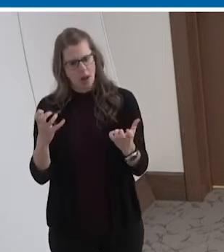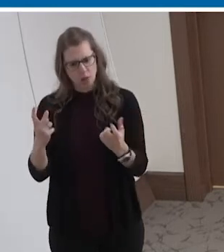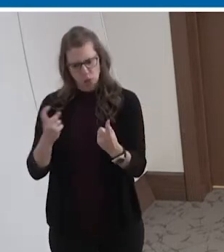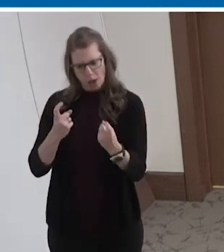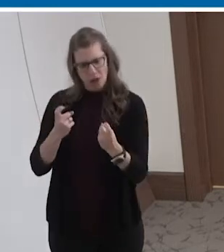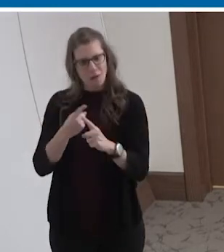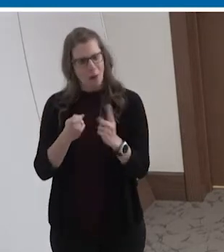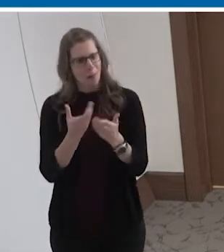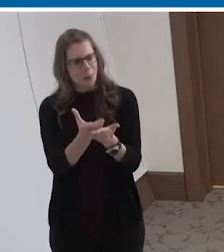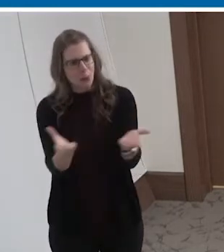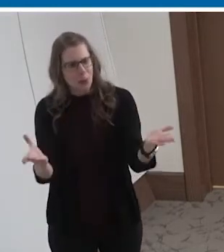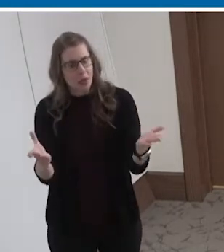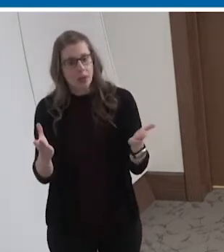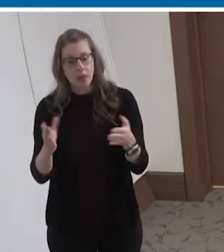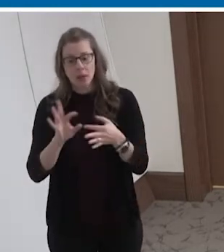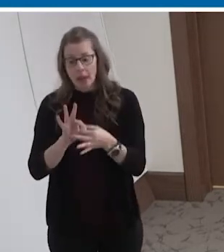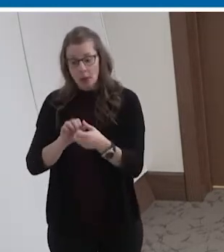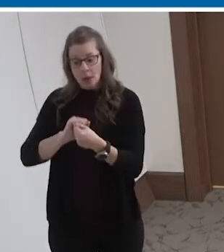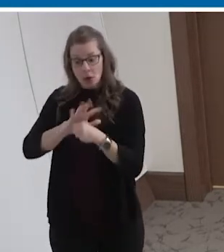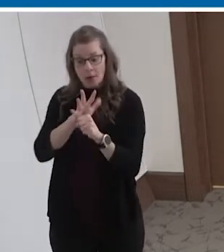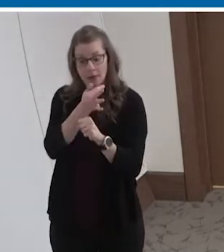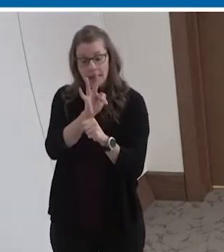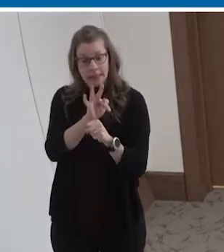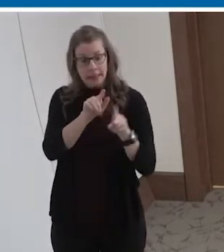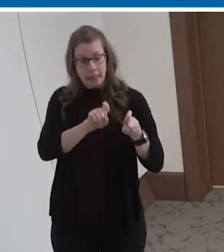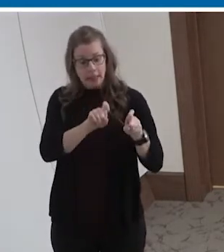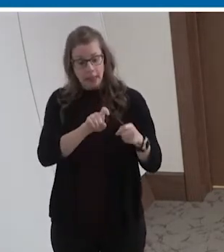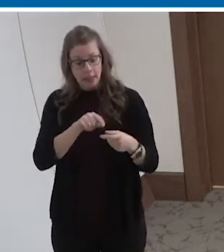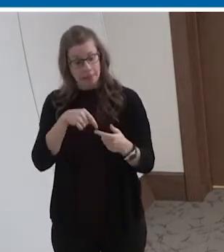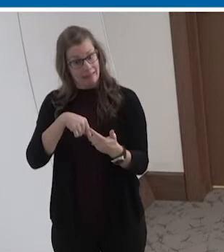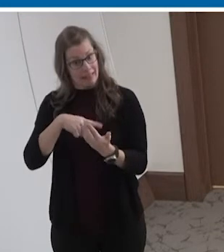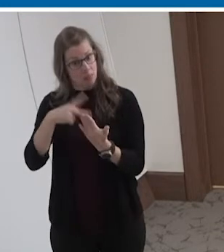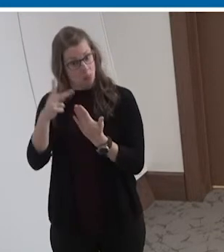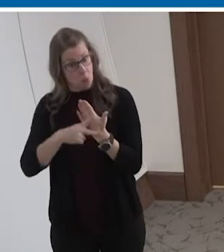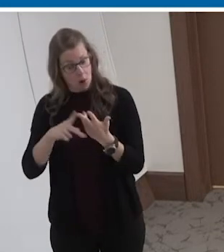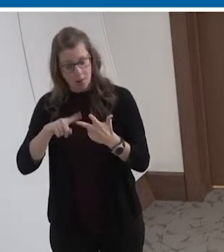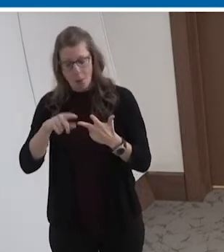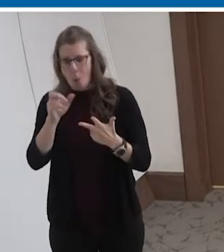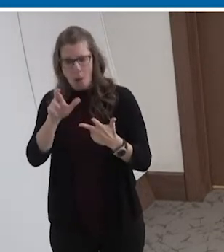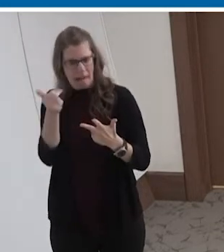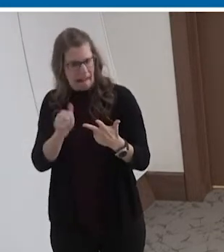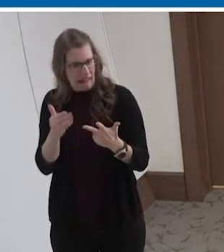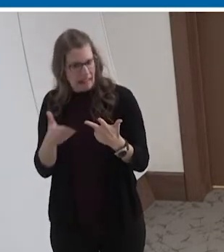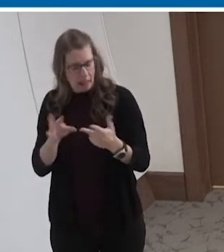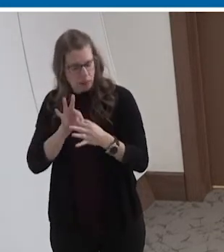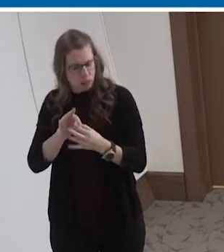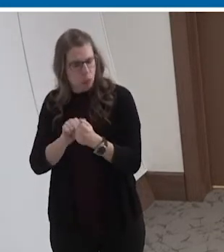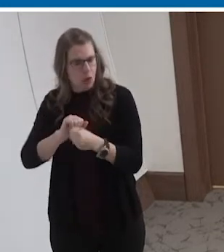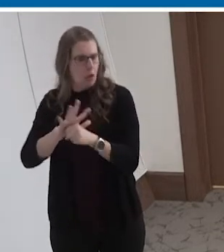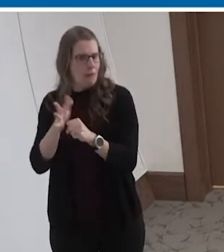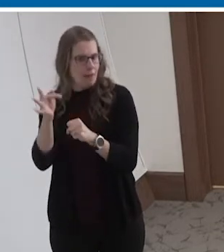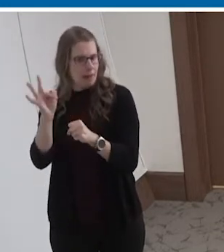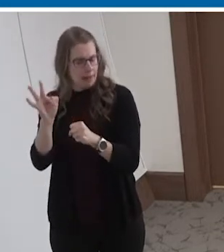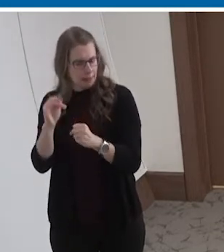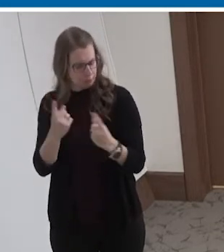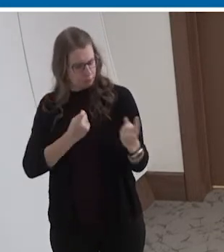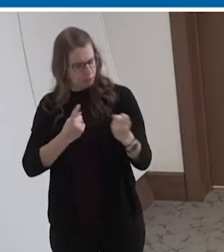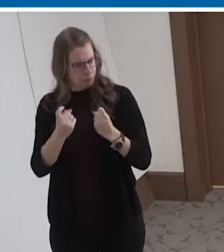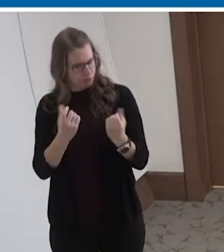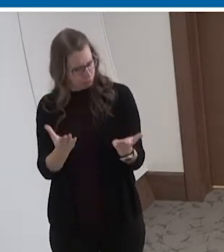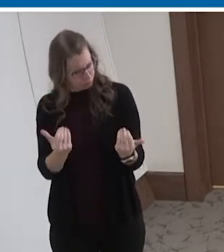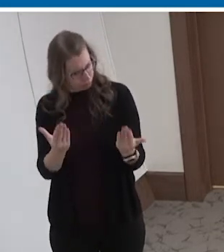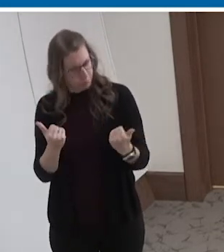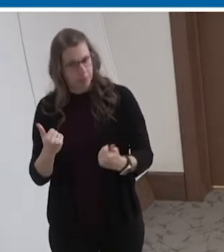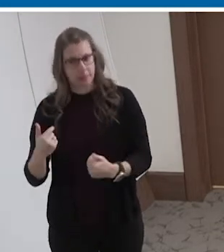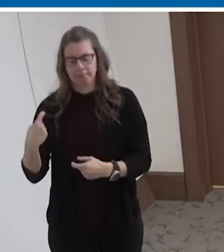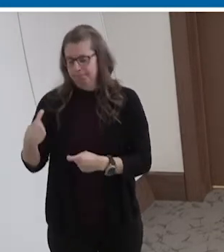regarding COVID-19 testing, this program, or anything related to COVID-19. Y una vez